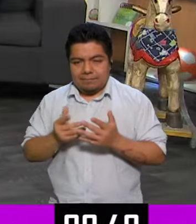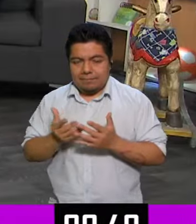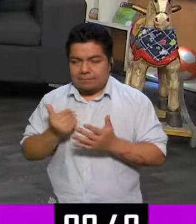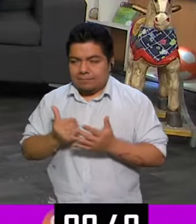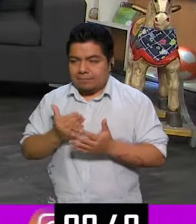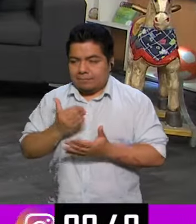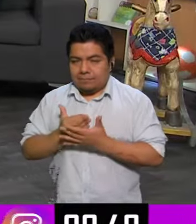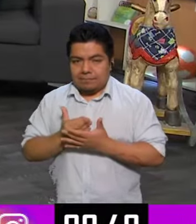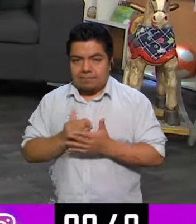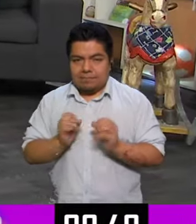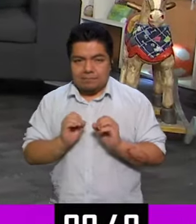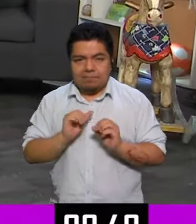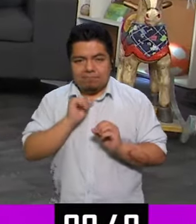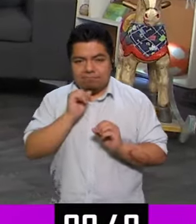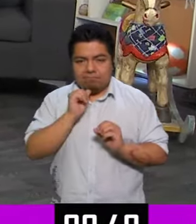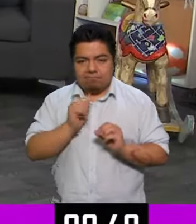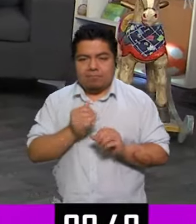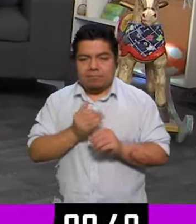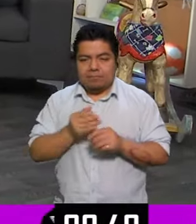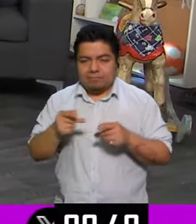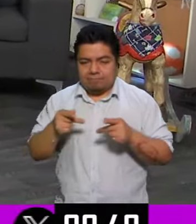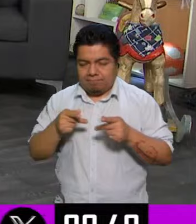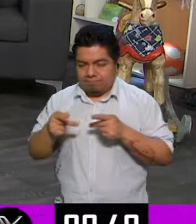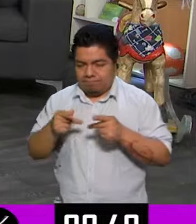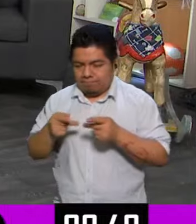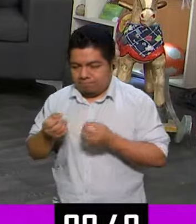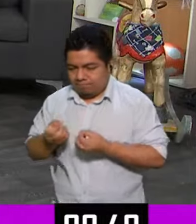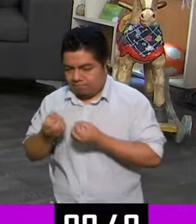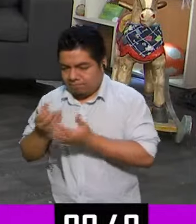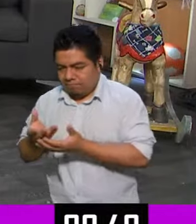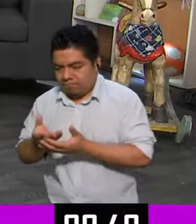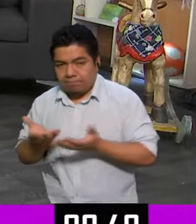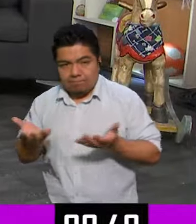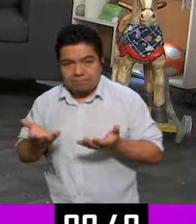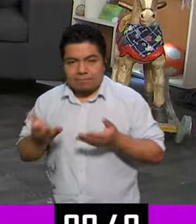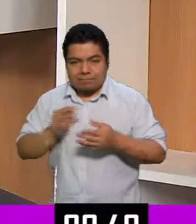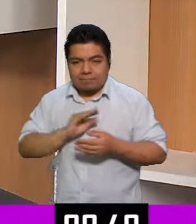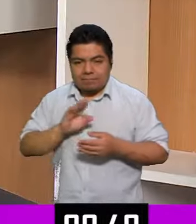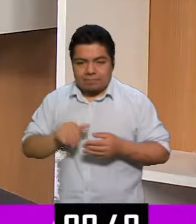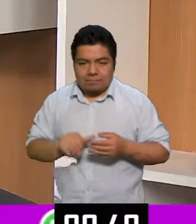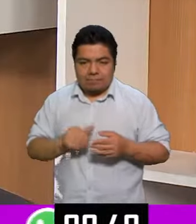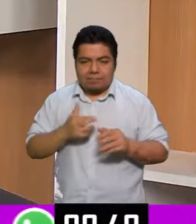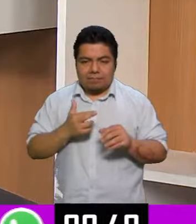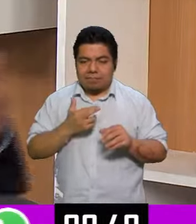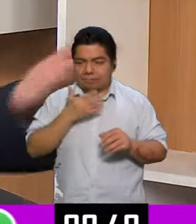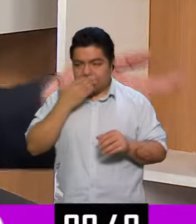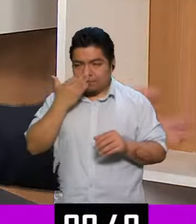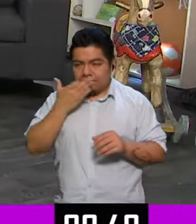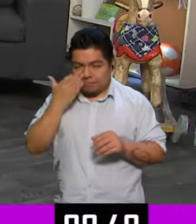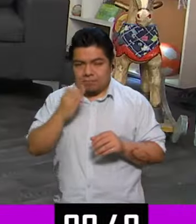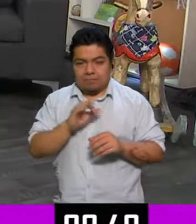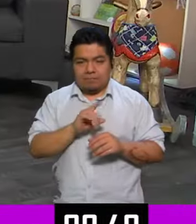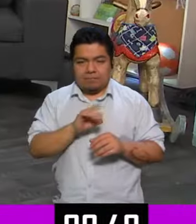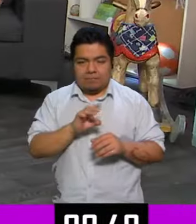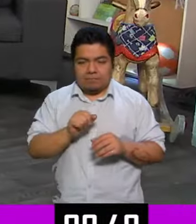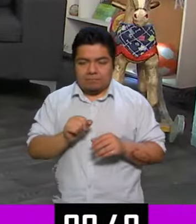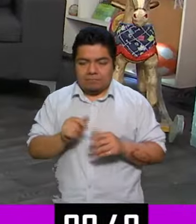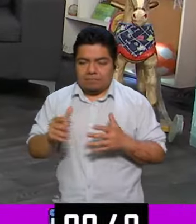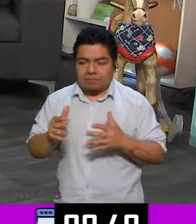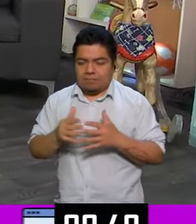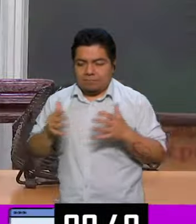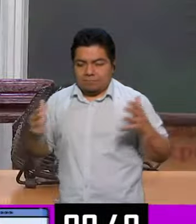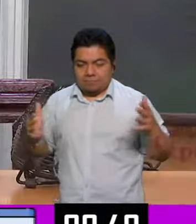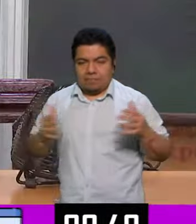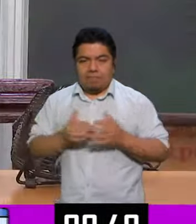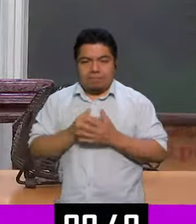No, de... no, mi noche. Andamos preparando. Estamos preparando. Están los cempasúchiles. Y los así, que le moles. Y tú así como en el centro de